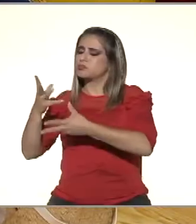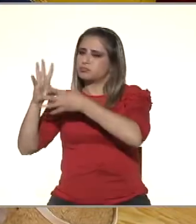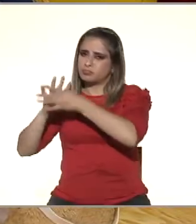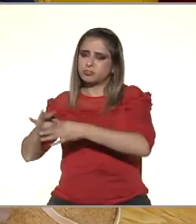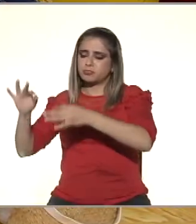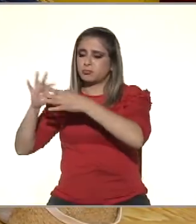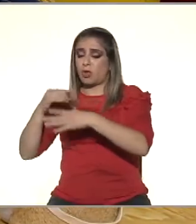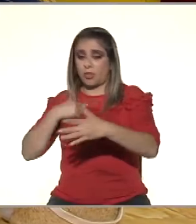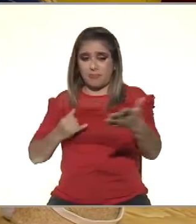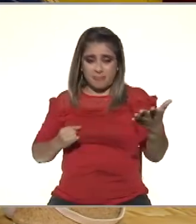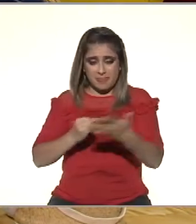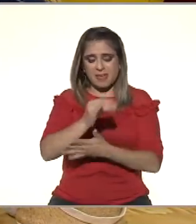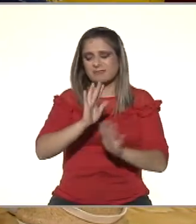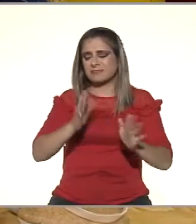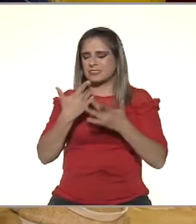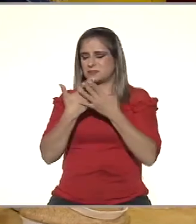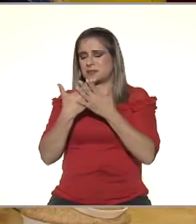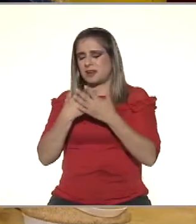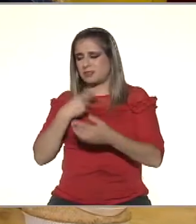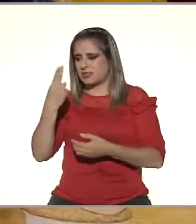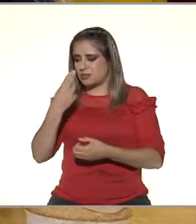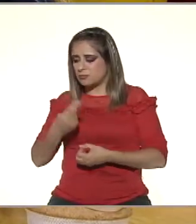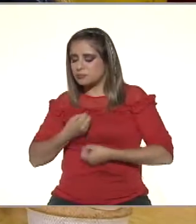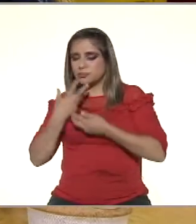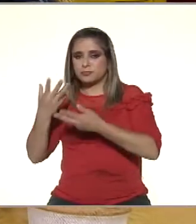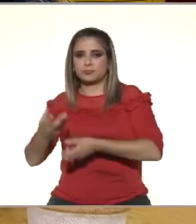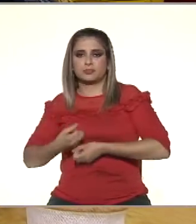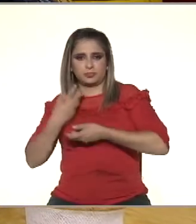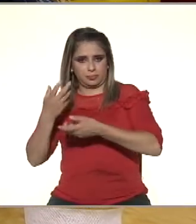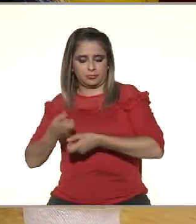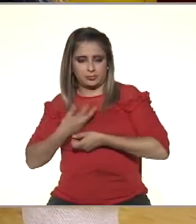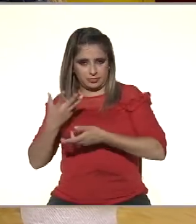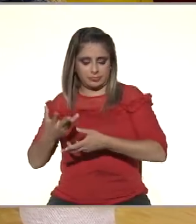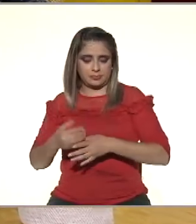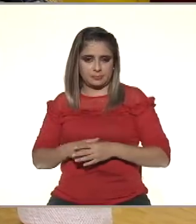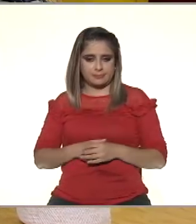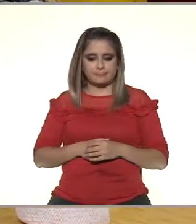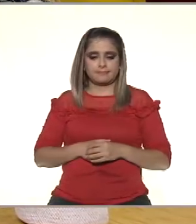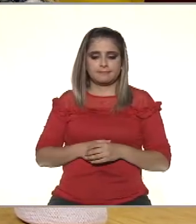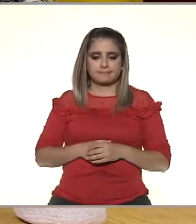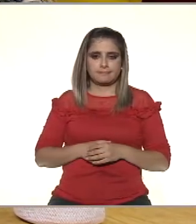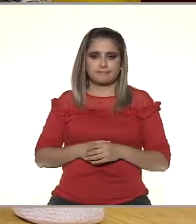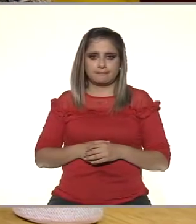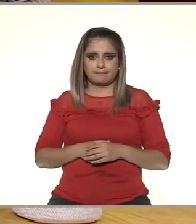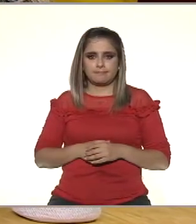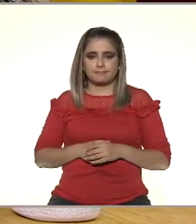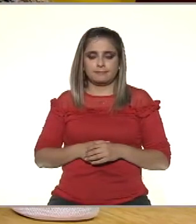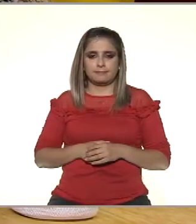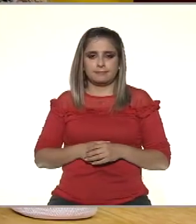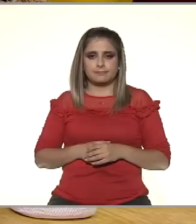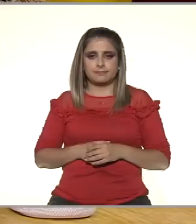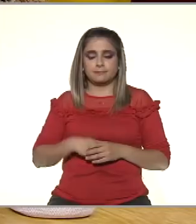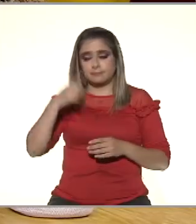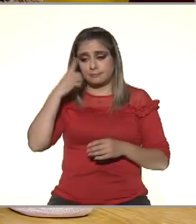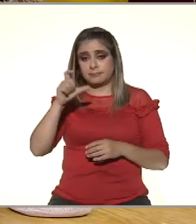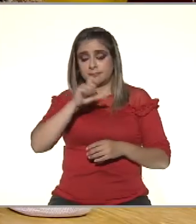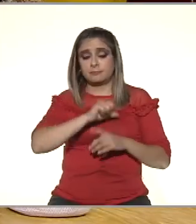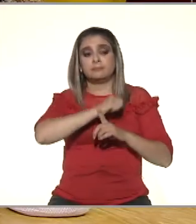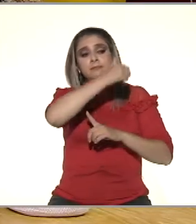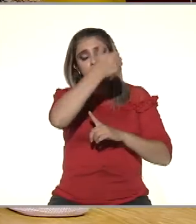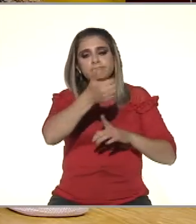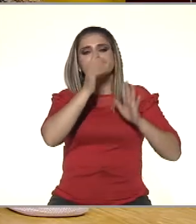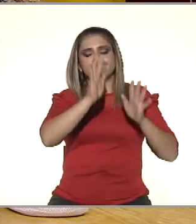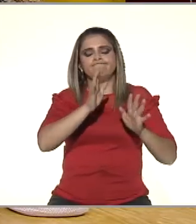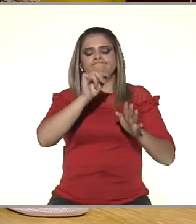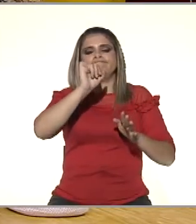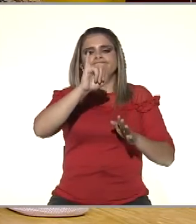decisiones. ¿Sí? Para decir o no decir y hacer, no es el momento. Tenemos que guardar para tener otro espacio donde ahora sí,